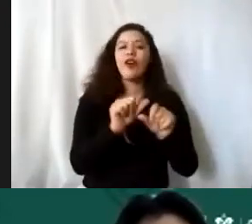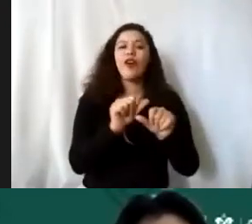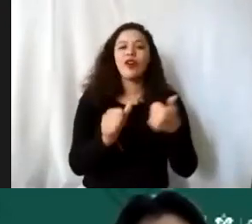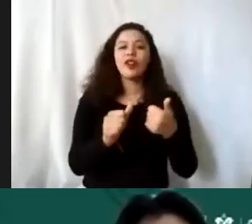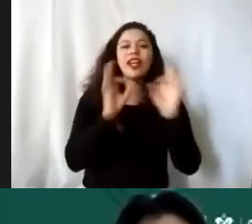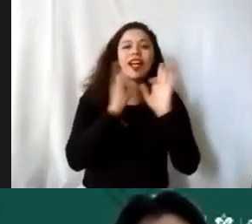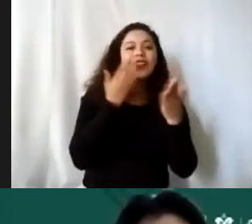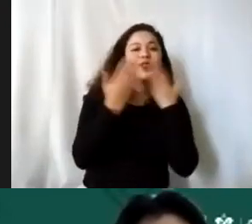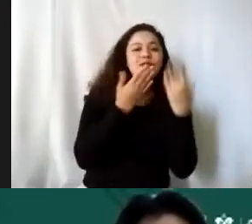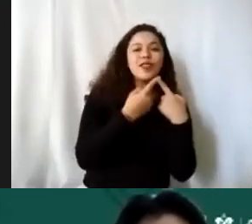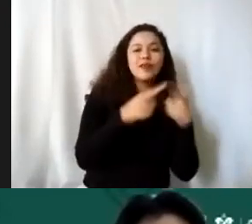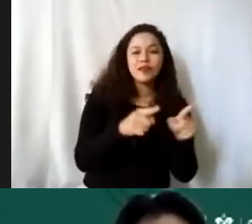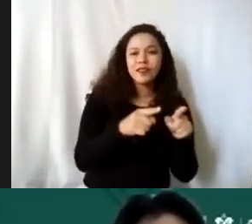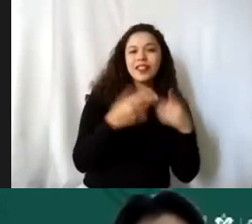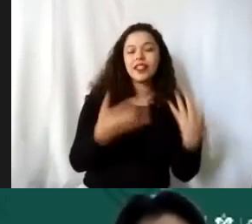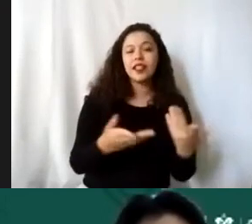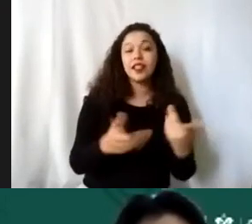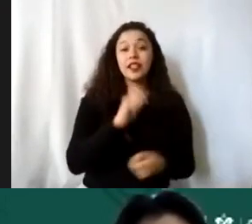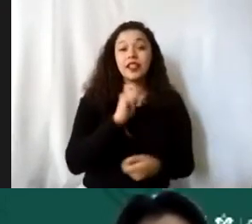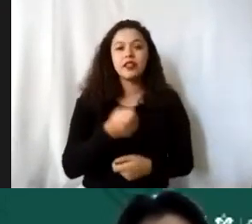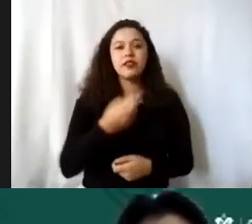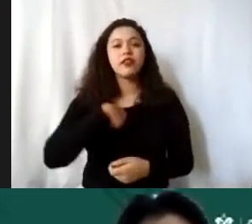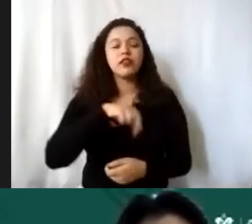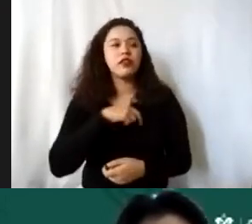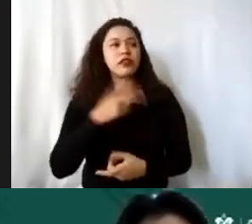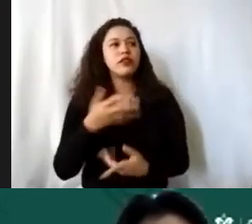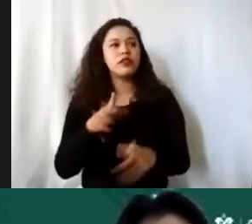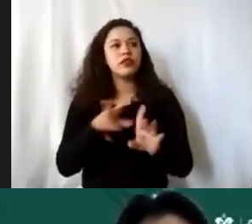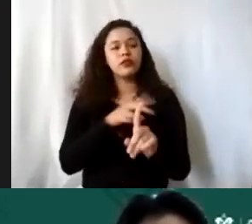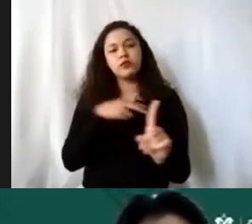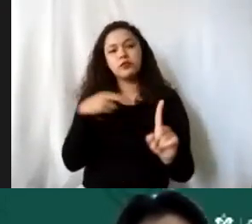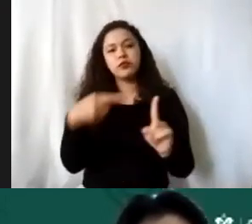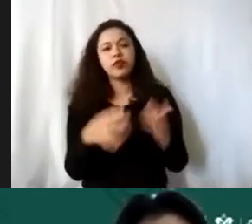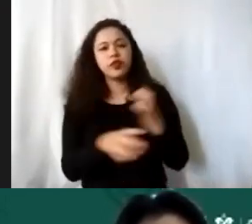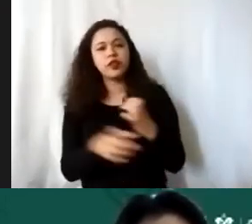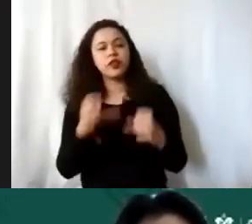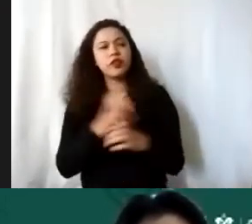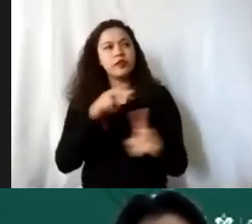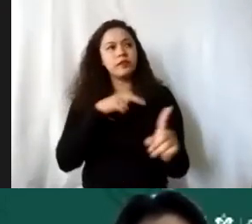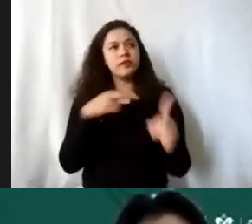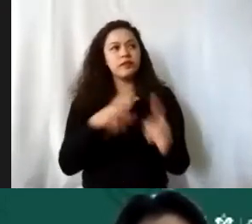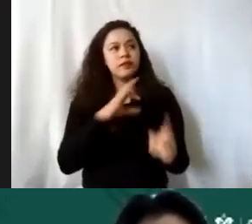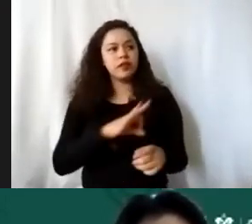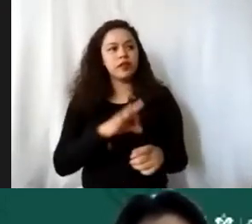formación. Es decir, podemos mirar cosas que no pueden mirar